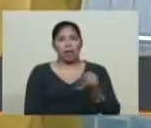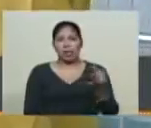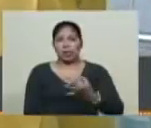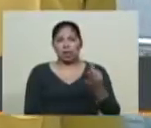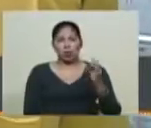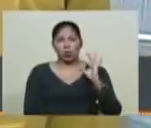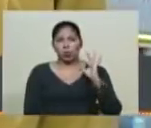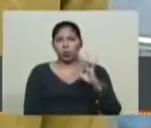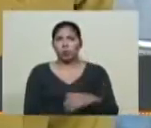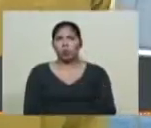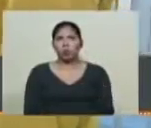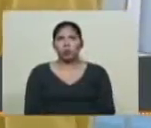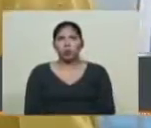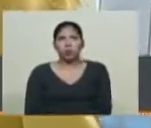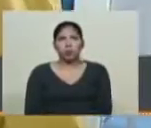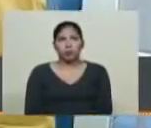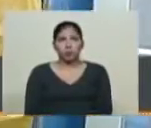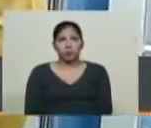presidente.